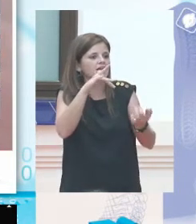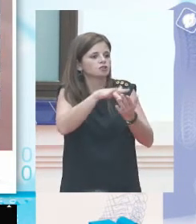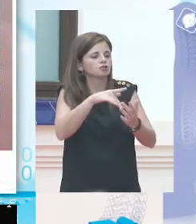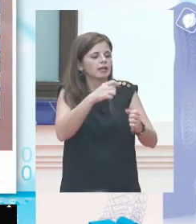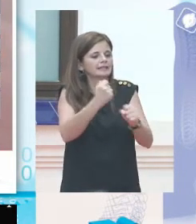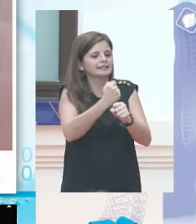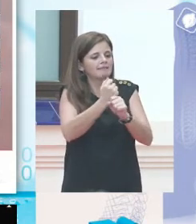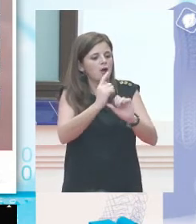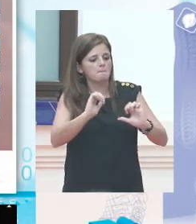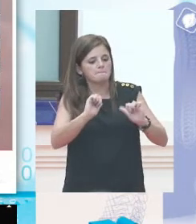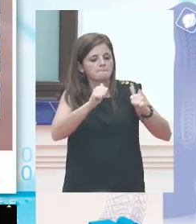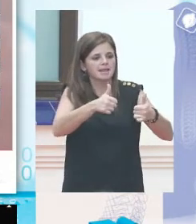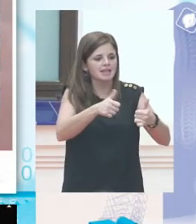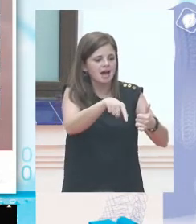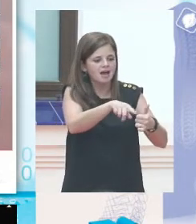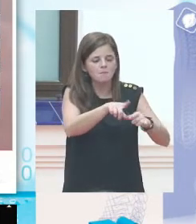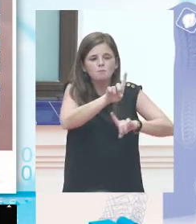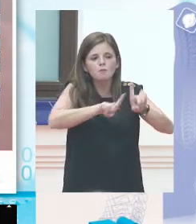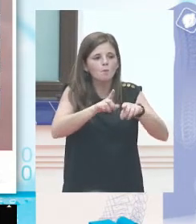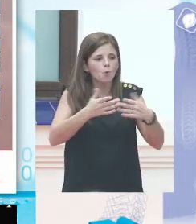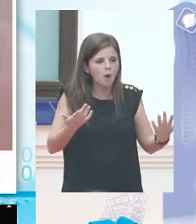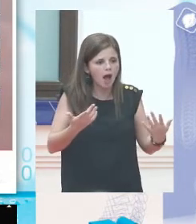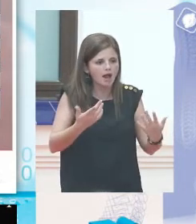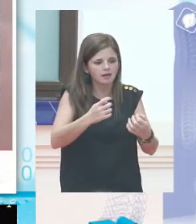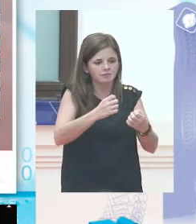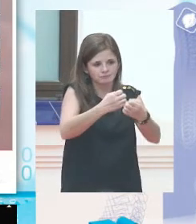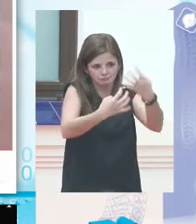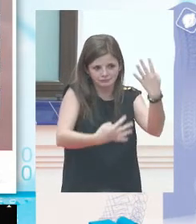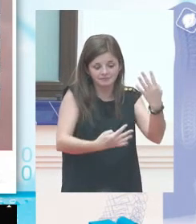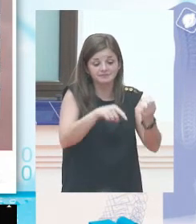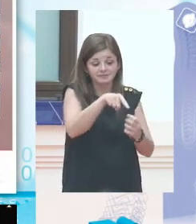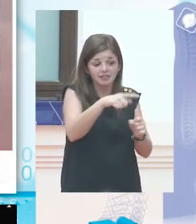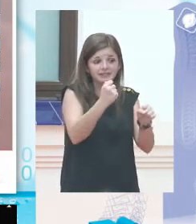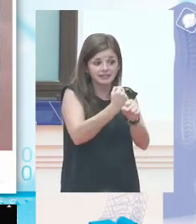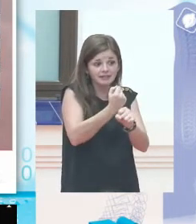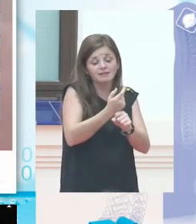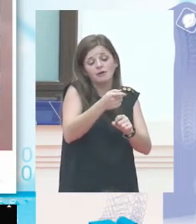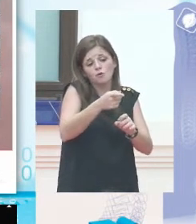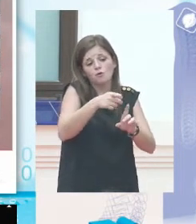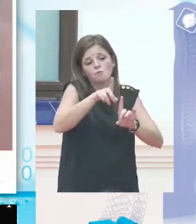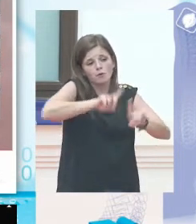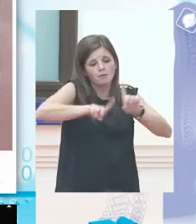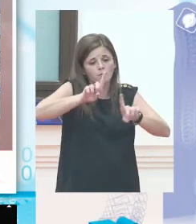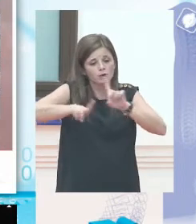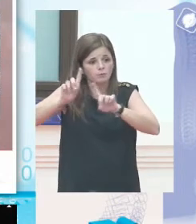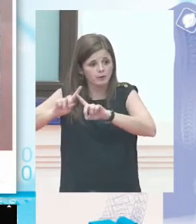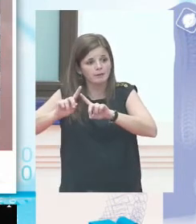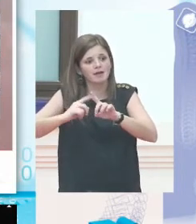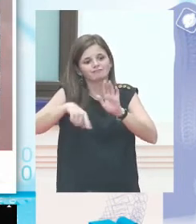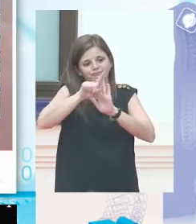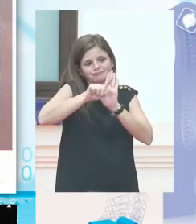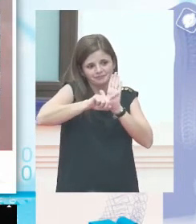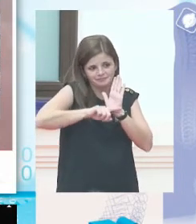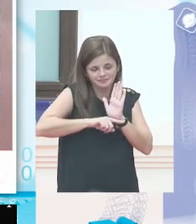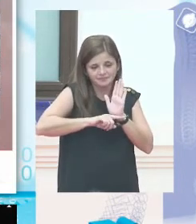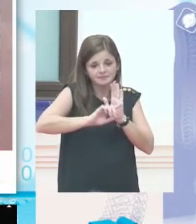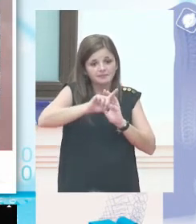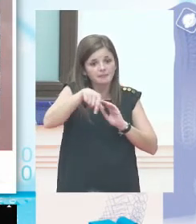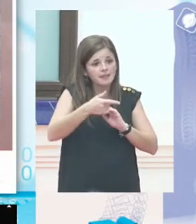trabajo, cómo llegar a su puesto de trabajo, todo este tipo de tareas. Claro, aquí al final la